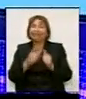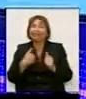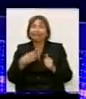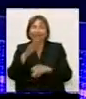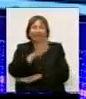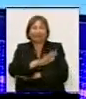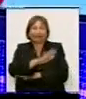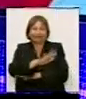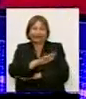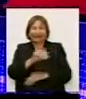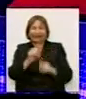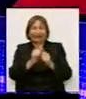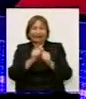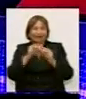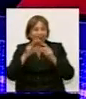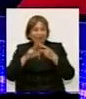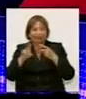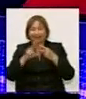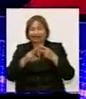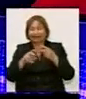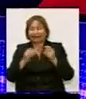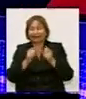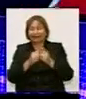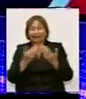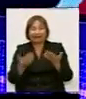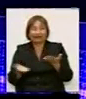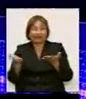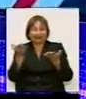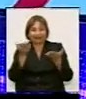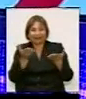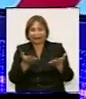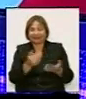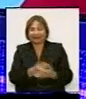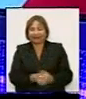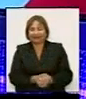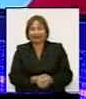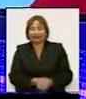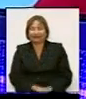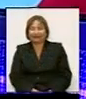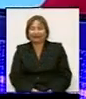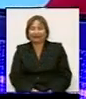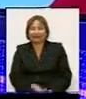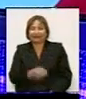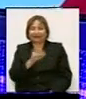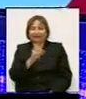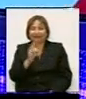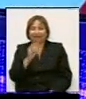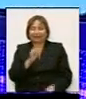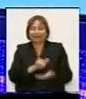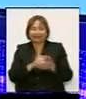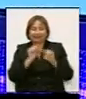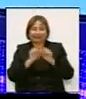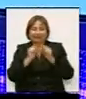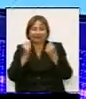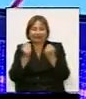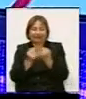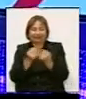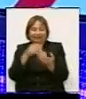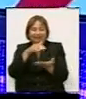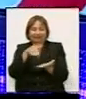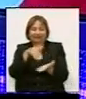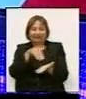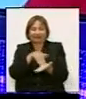tarde con la transmisión que veníamos llevando a cabo de esta sesión descentralizada y